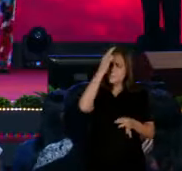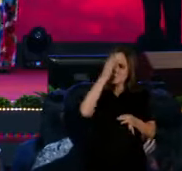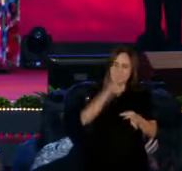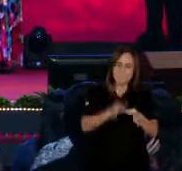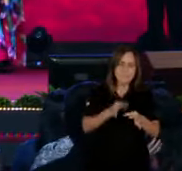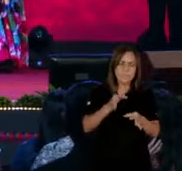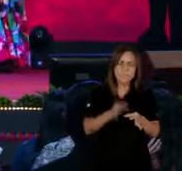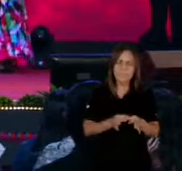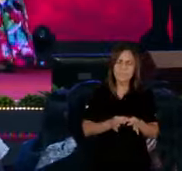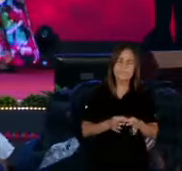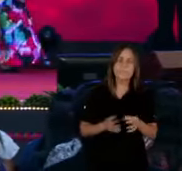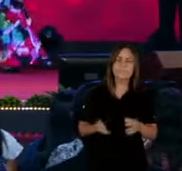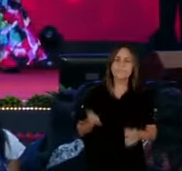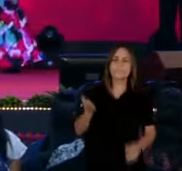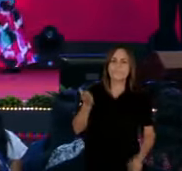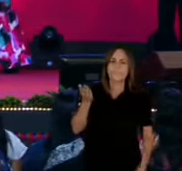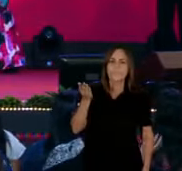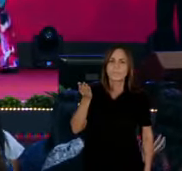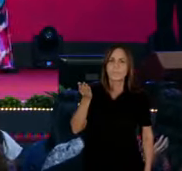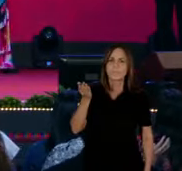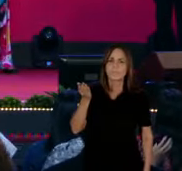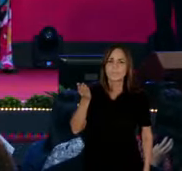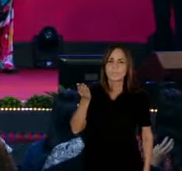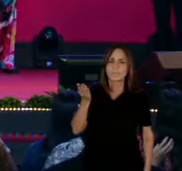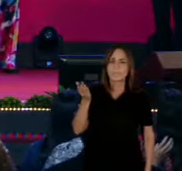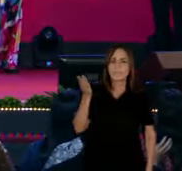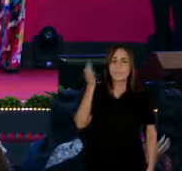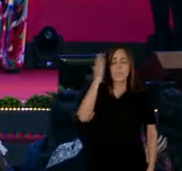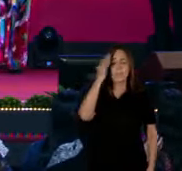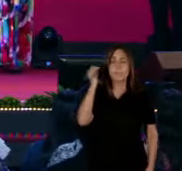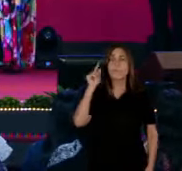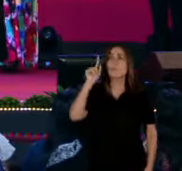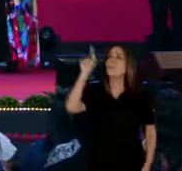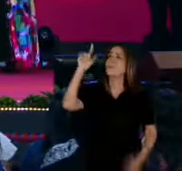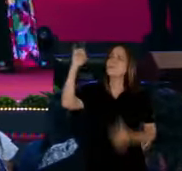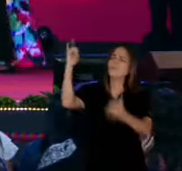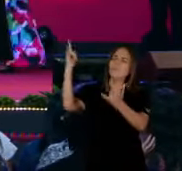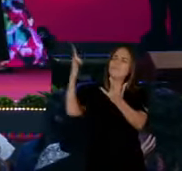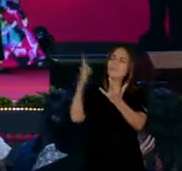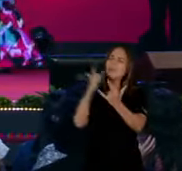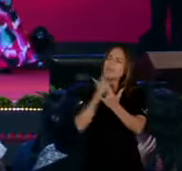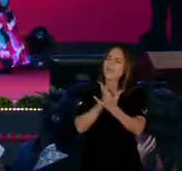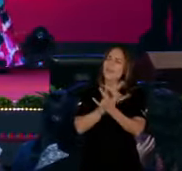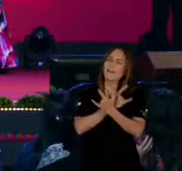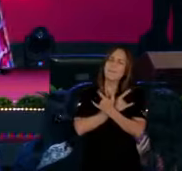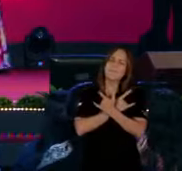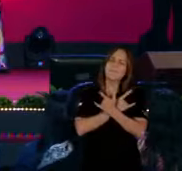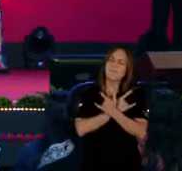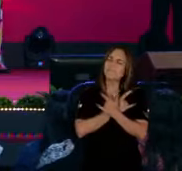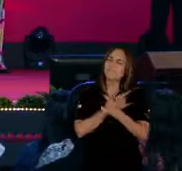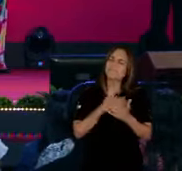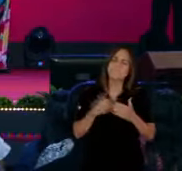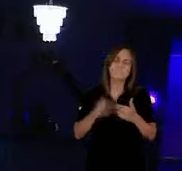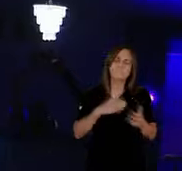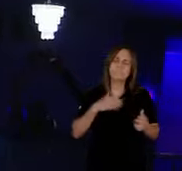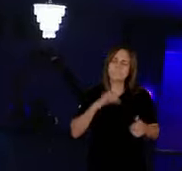fiel, pues me amas como soy. Verá que sí, qué grande Dios.